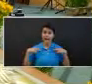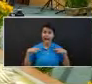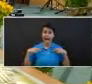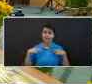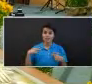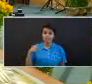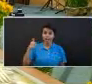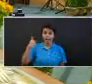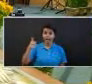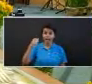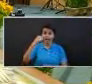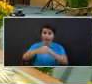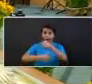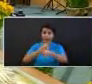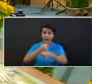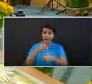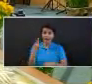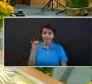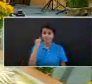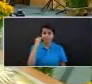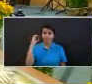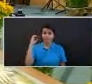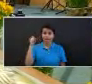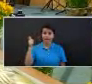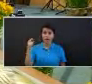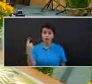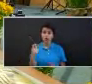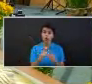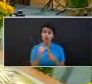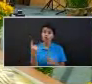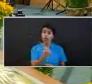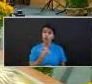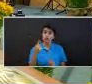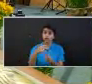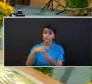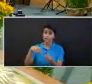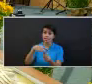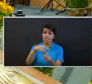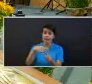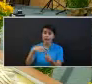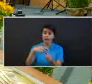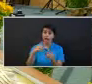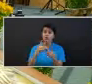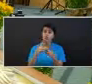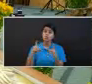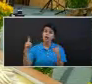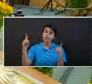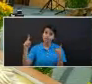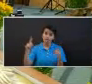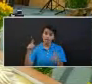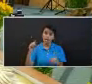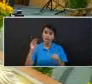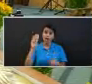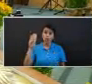Junto a su esposa y sus hijos se fueron cuando ellos eran muy pequeños. Y